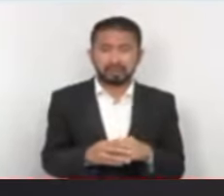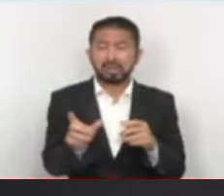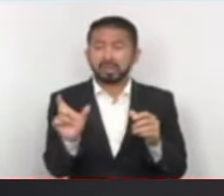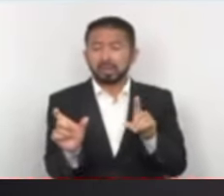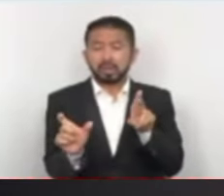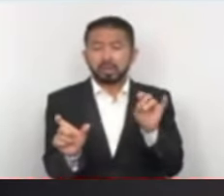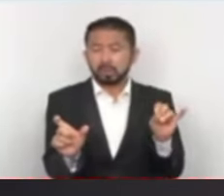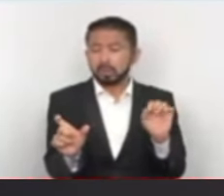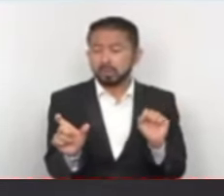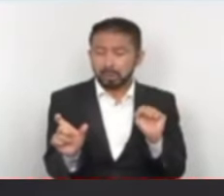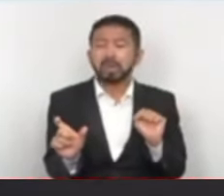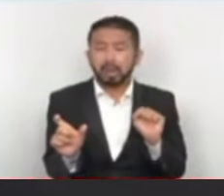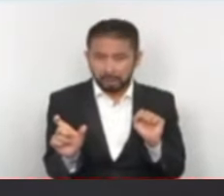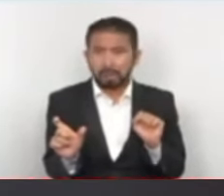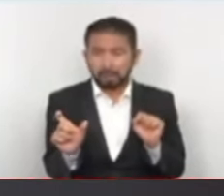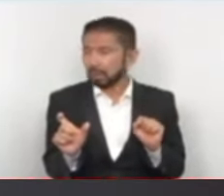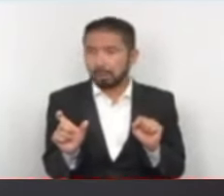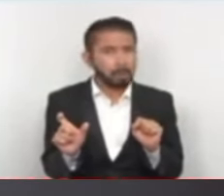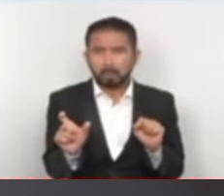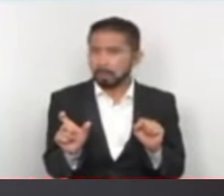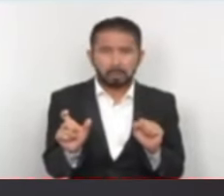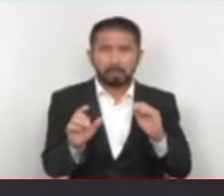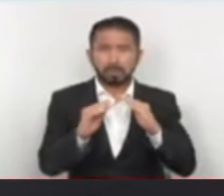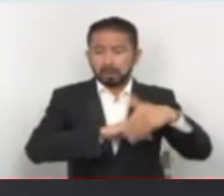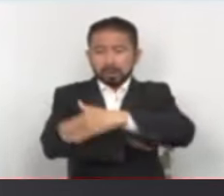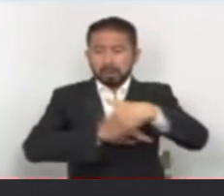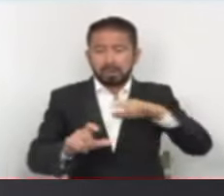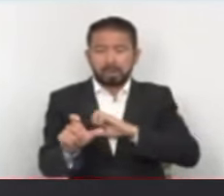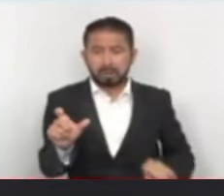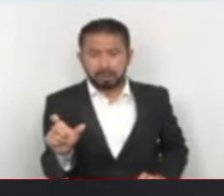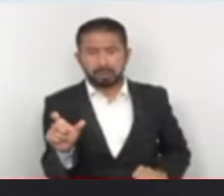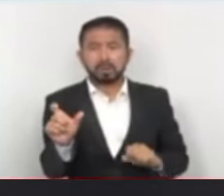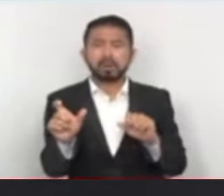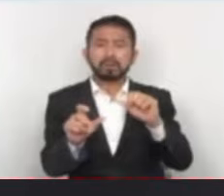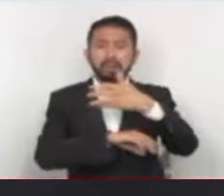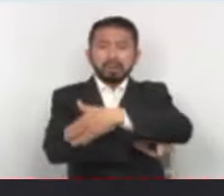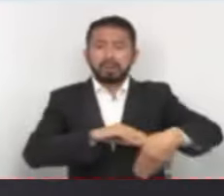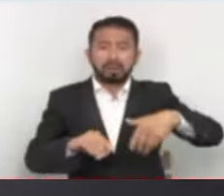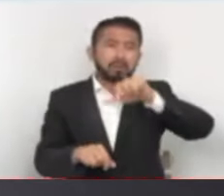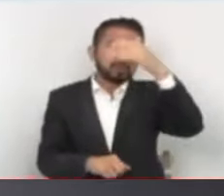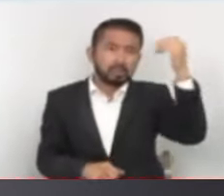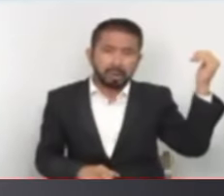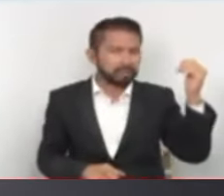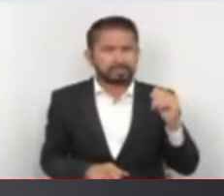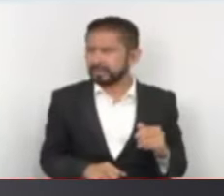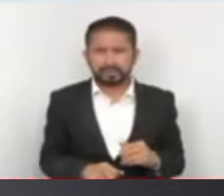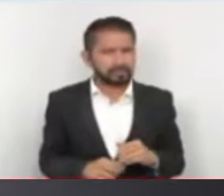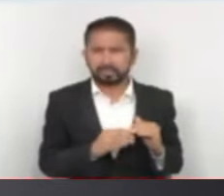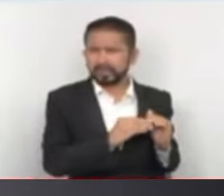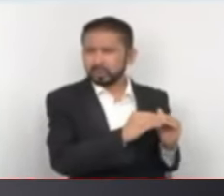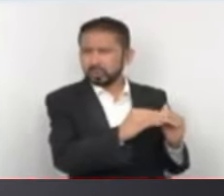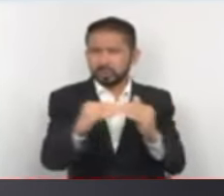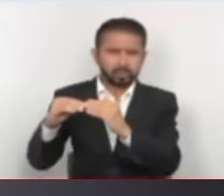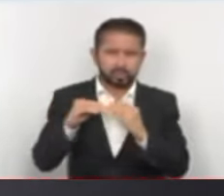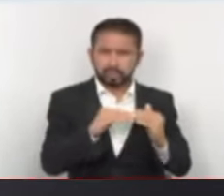DUI, tienen que, con residencia en El Salvador, tienen que acercarse en baja. No, tiene que ser un beneficio